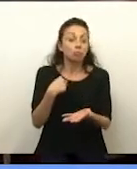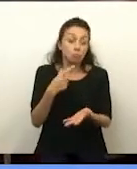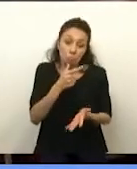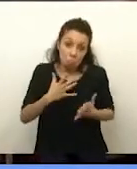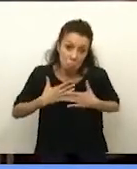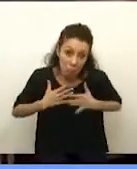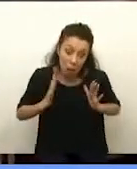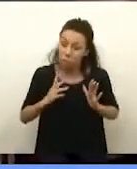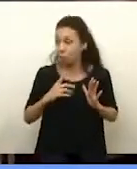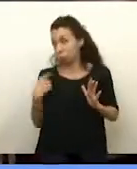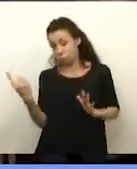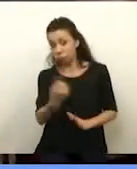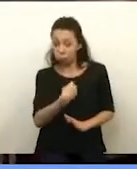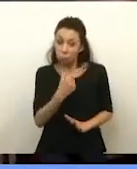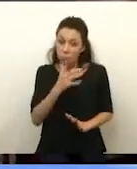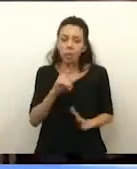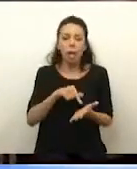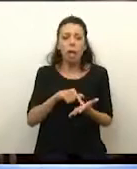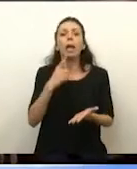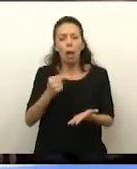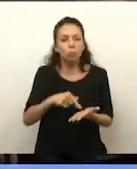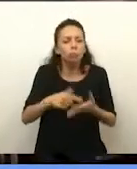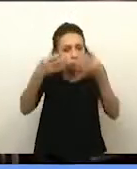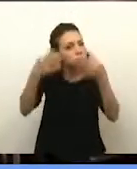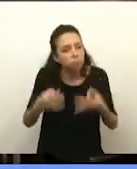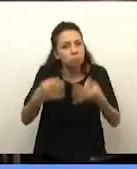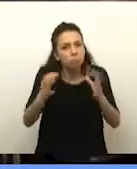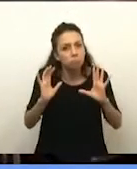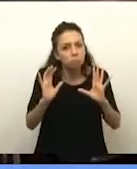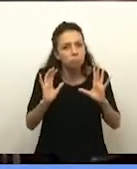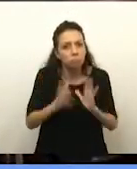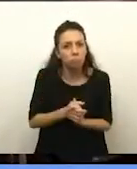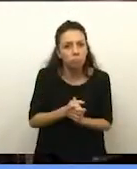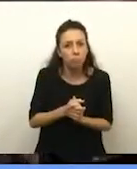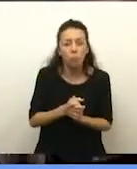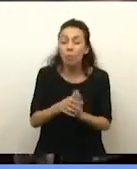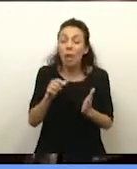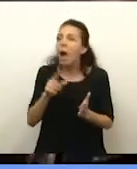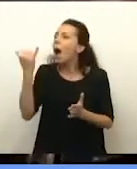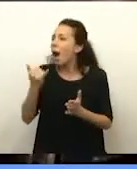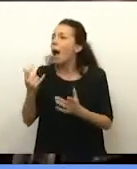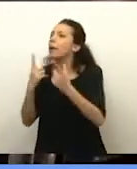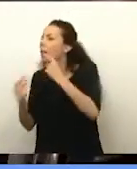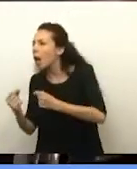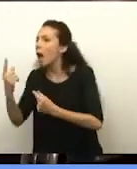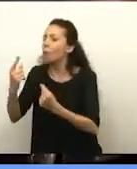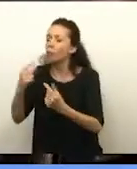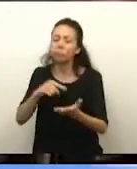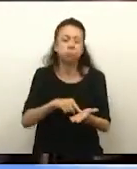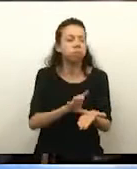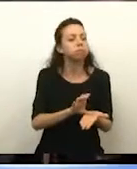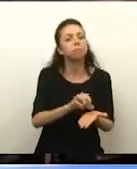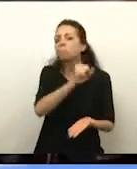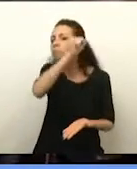que el reclamo es sumamente justo pocos reclamos más justos que ese hay hoy en